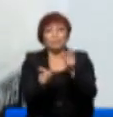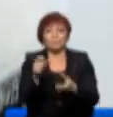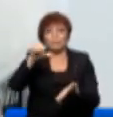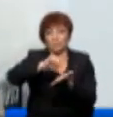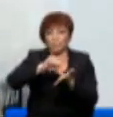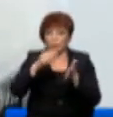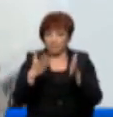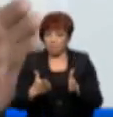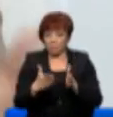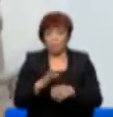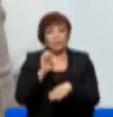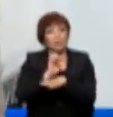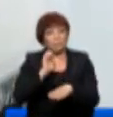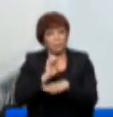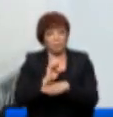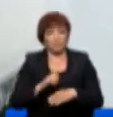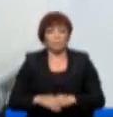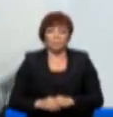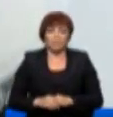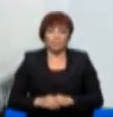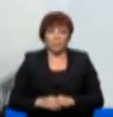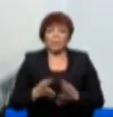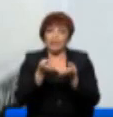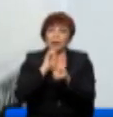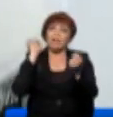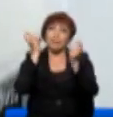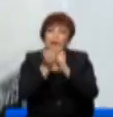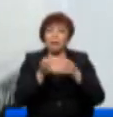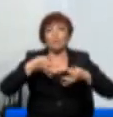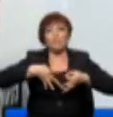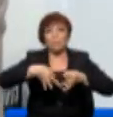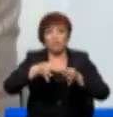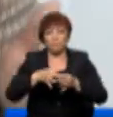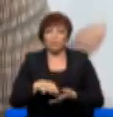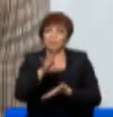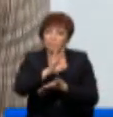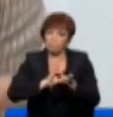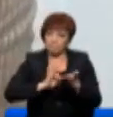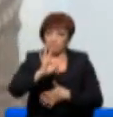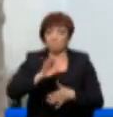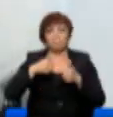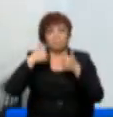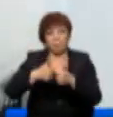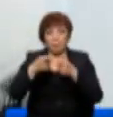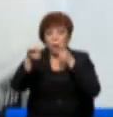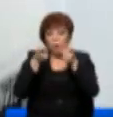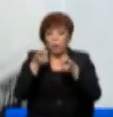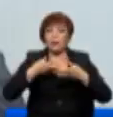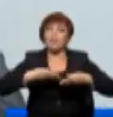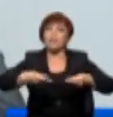al aprobar el cambio del método de adjudicación de escaños, al aprobar un mejor control al gasto de la